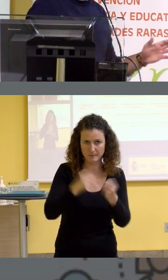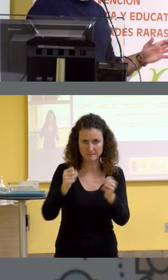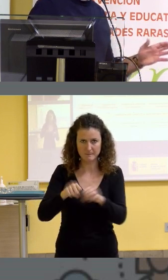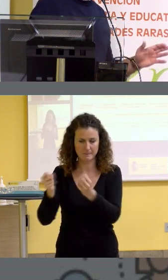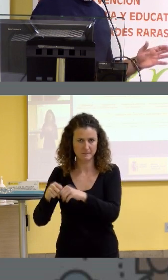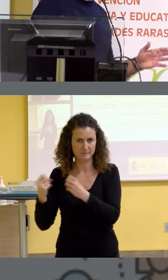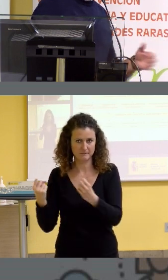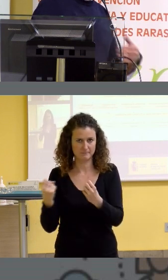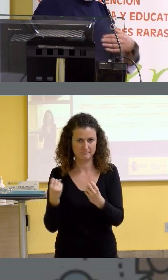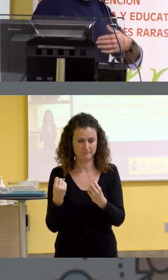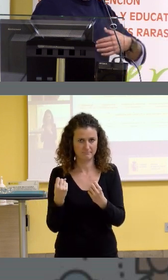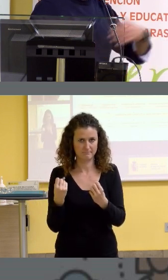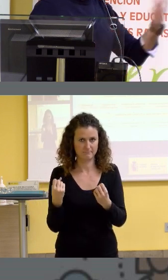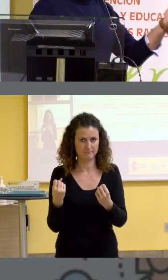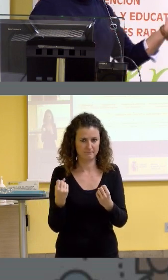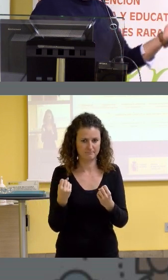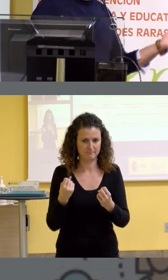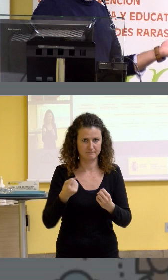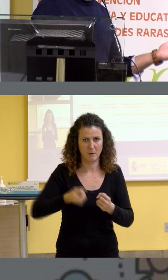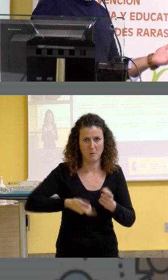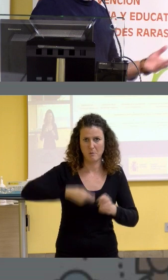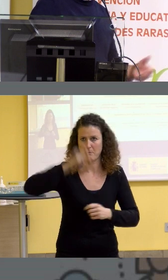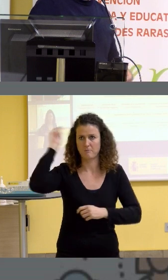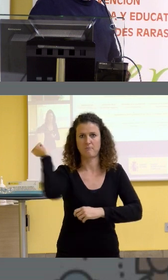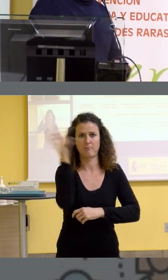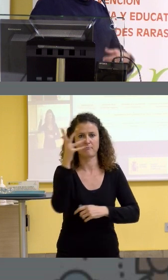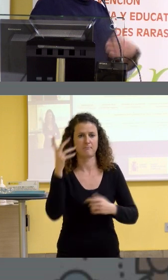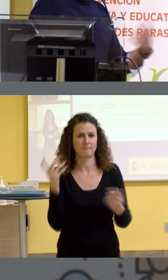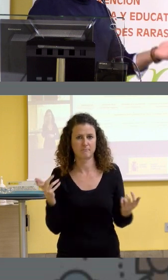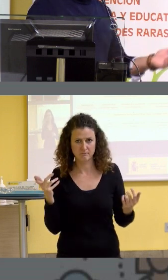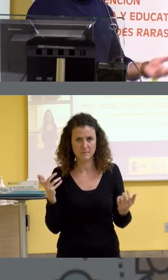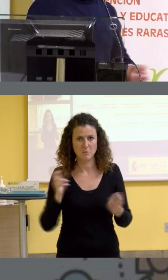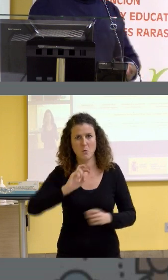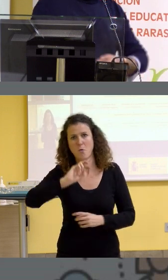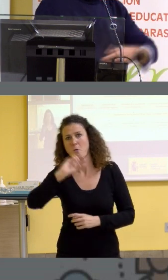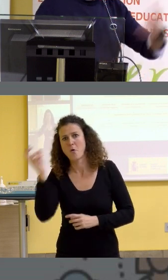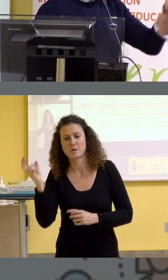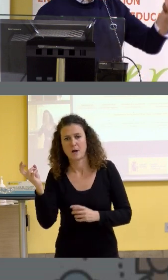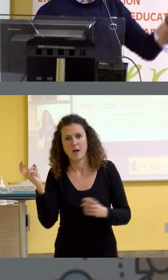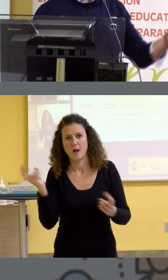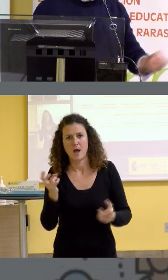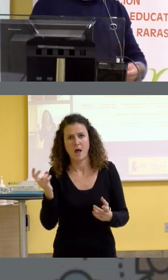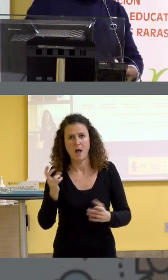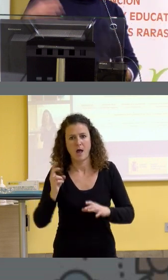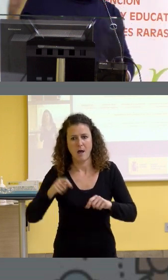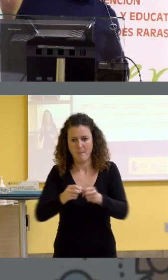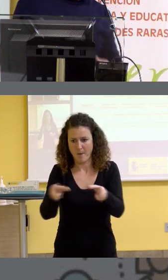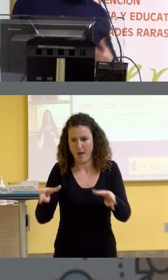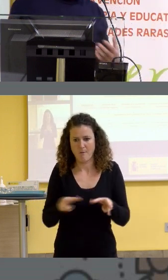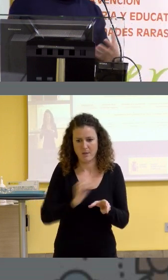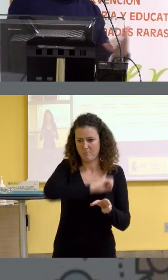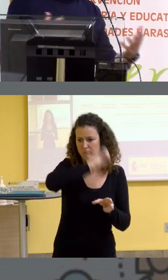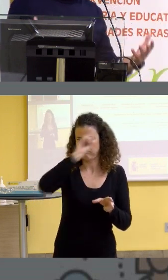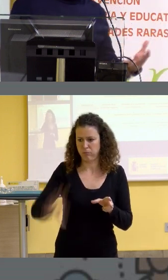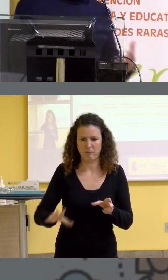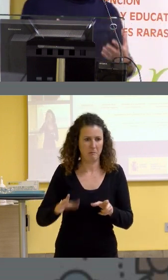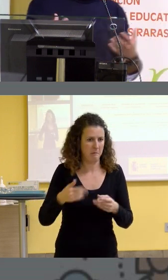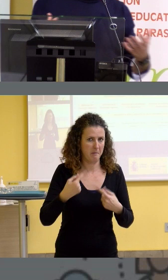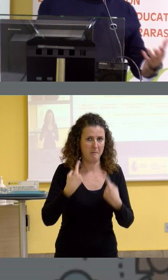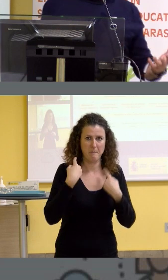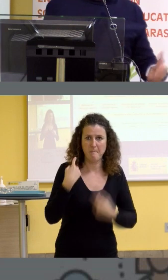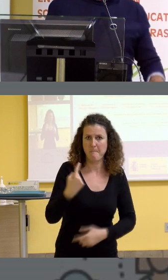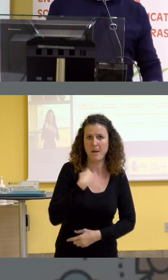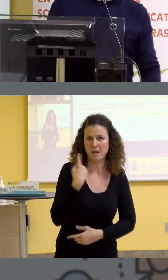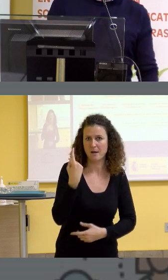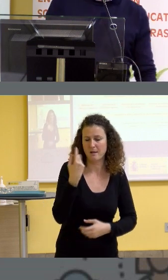una. Las primeras volaron el primer día, otras terminaron en las piscinas, perdidas por Barcelona. Hay que